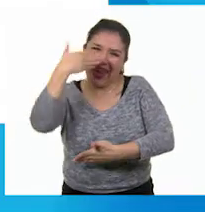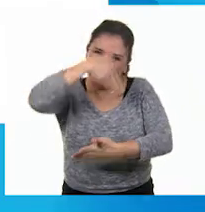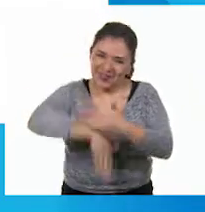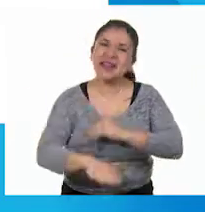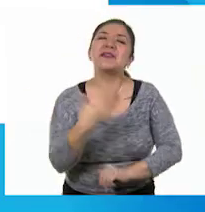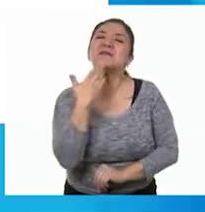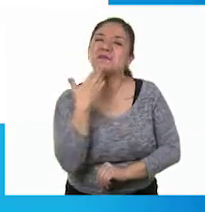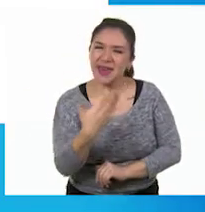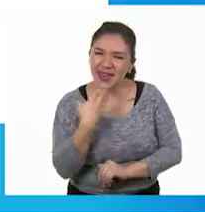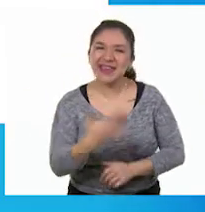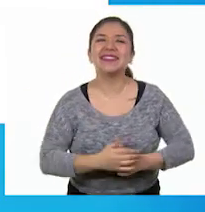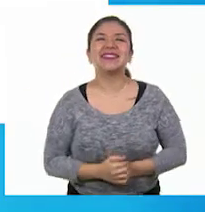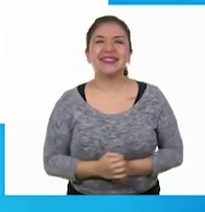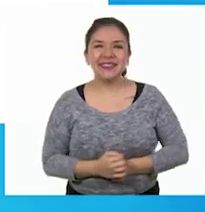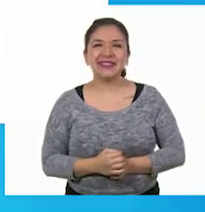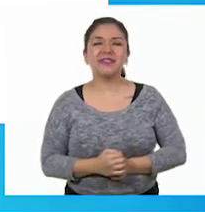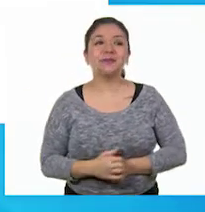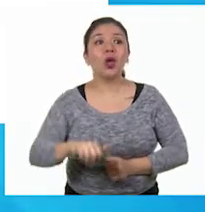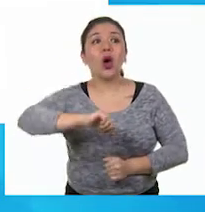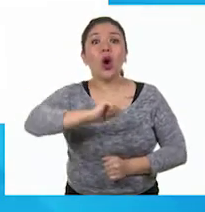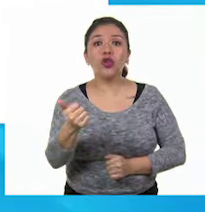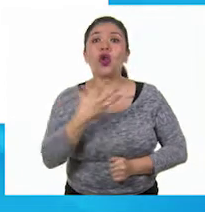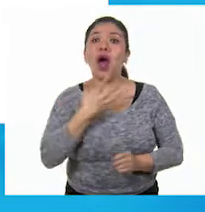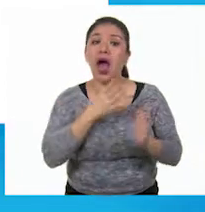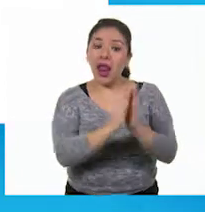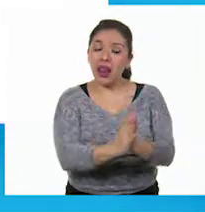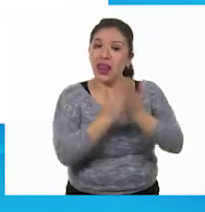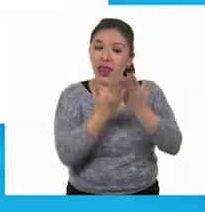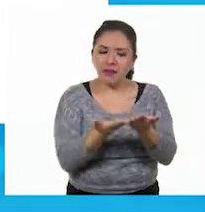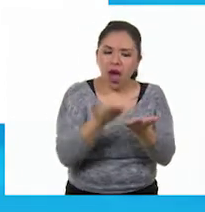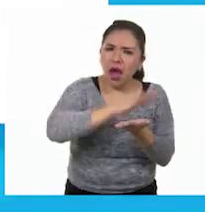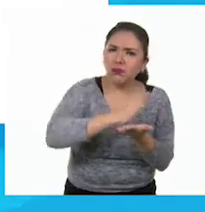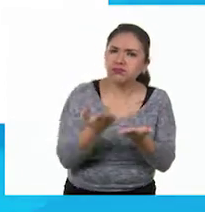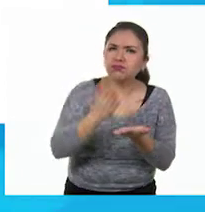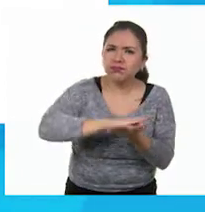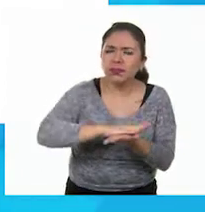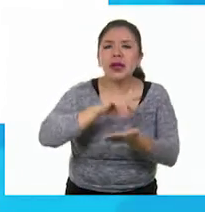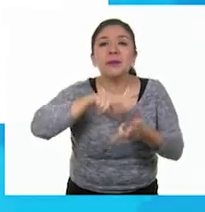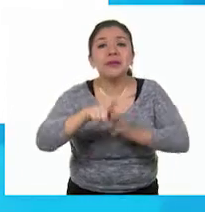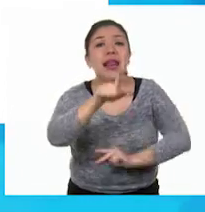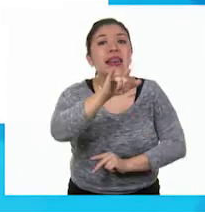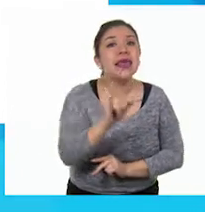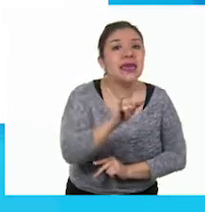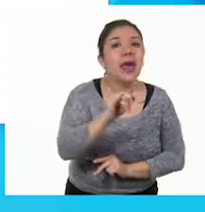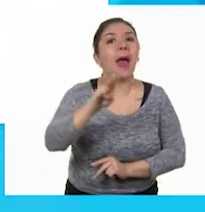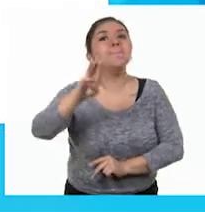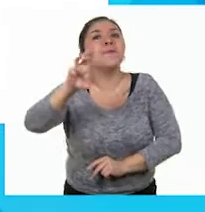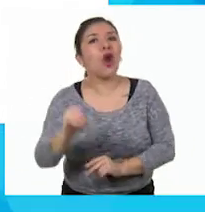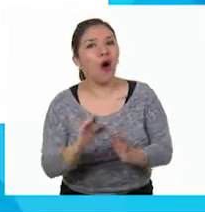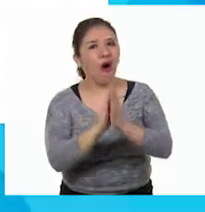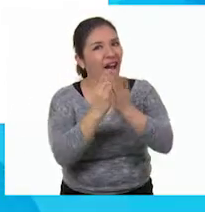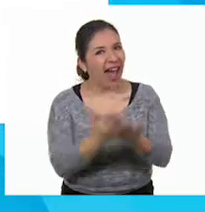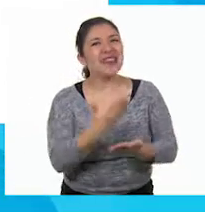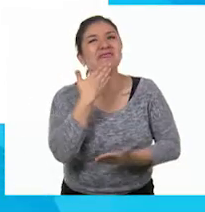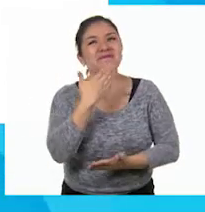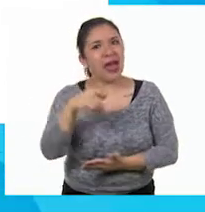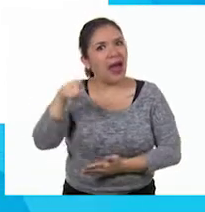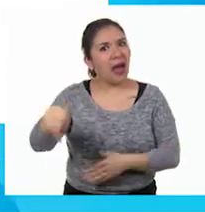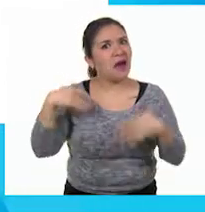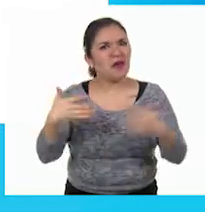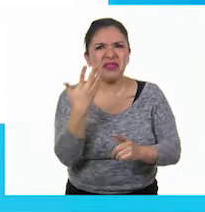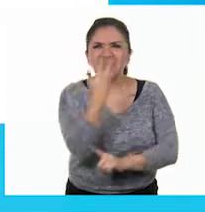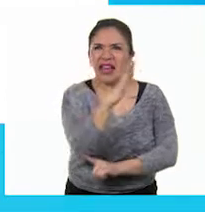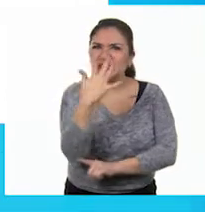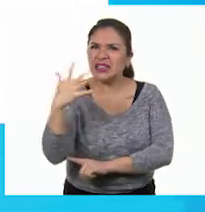y todo muy bien, Rosita. Tiene portada y hojas y empieza con libro. Muy hombre, bien. Está Rosita puro 10,